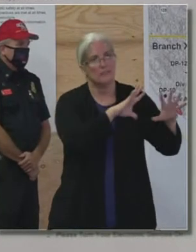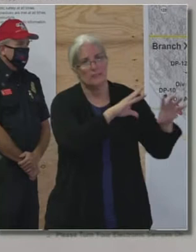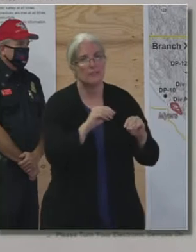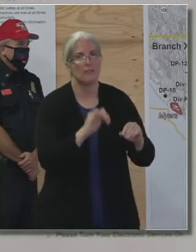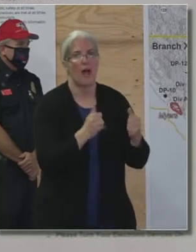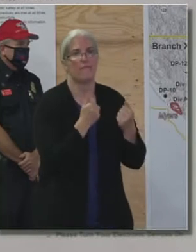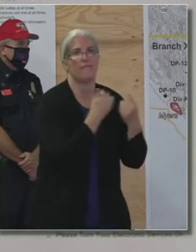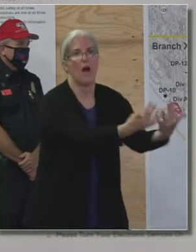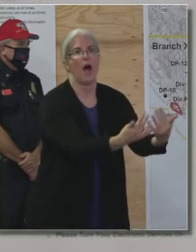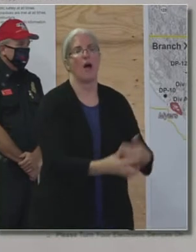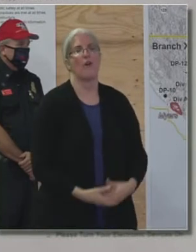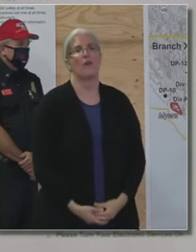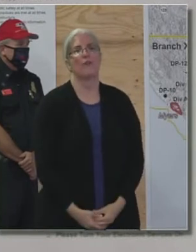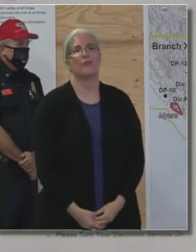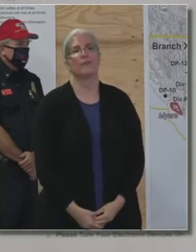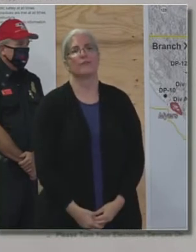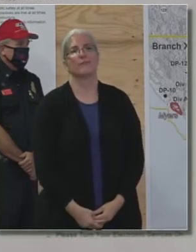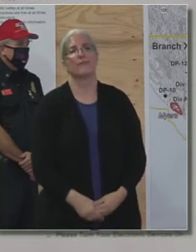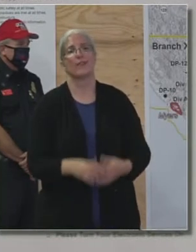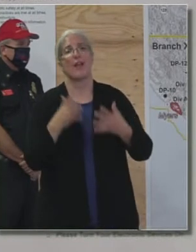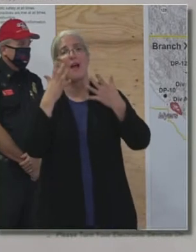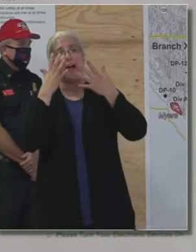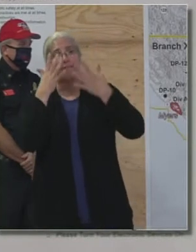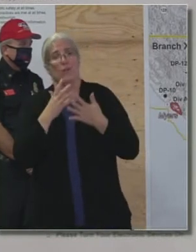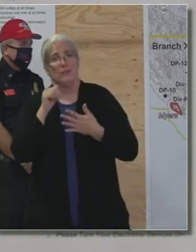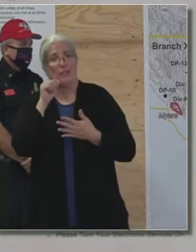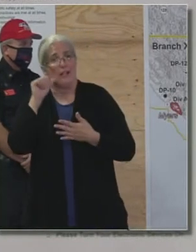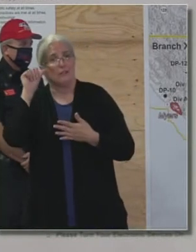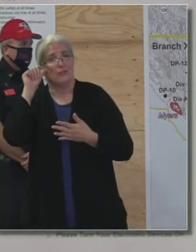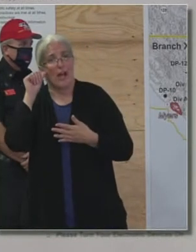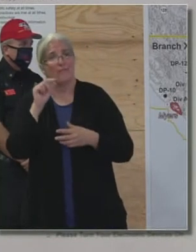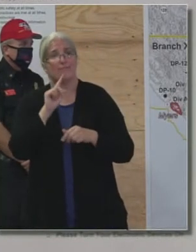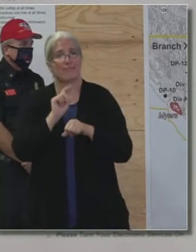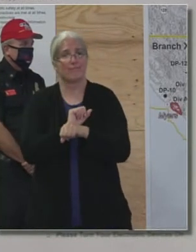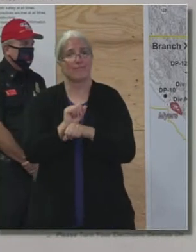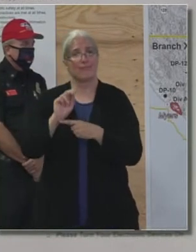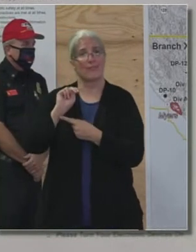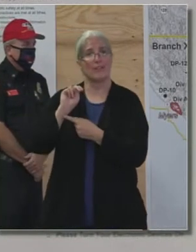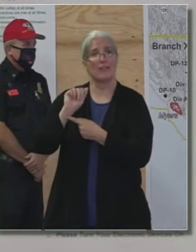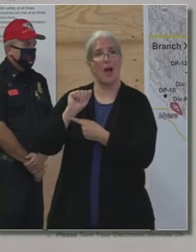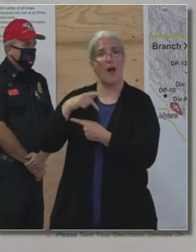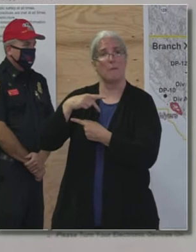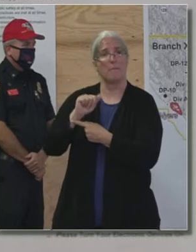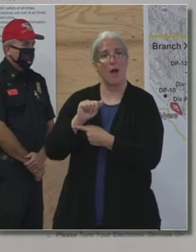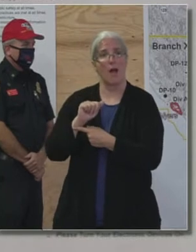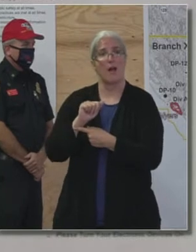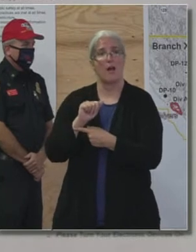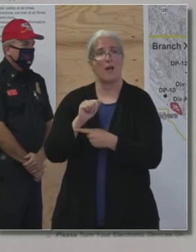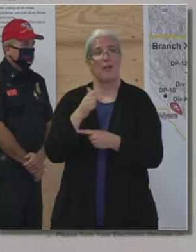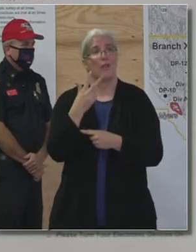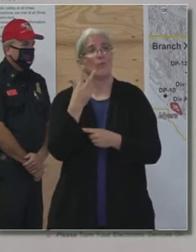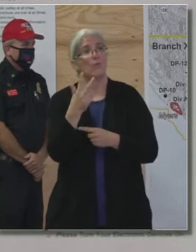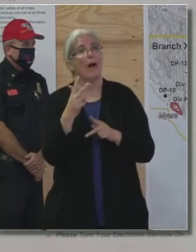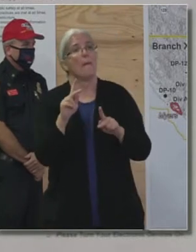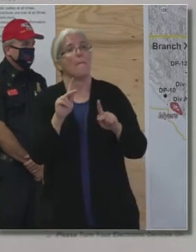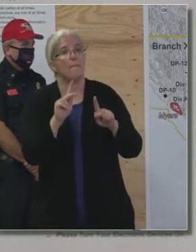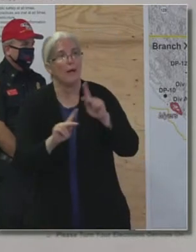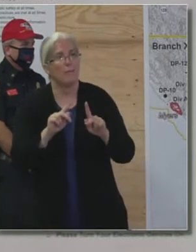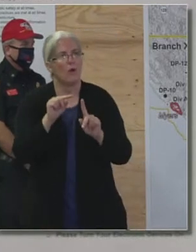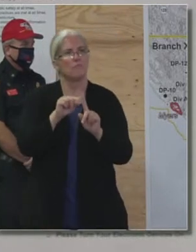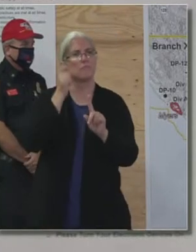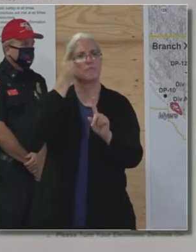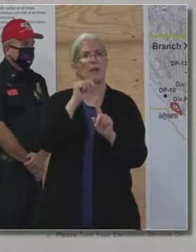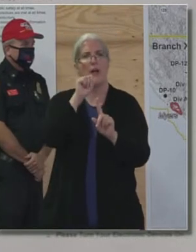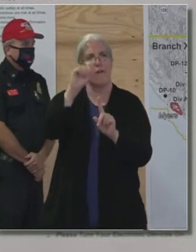desafortunadamente ayer en el condado de napa si sufrimos tres muertes de ciudadanos que se descubrieron y